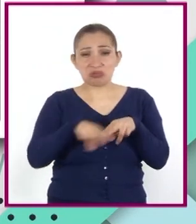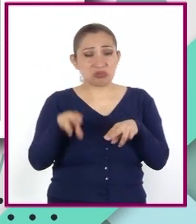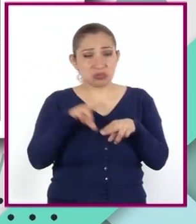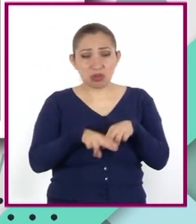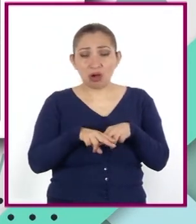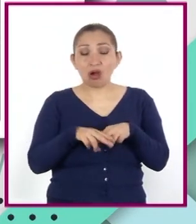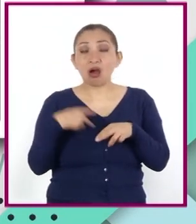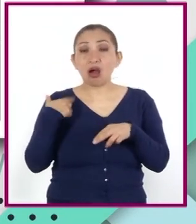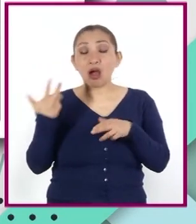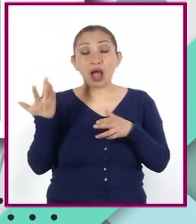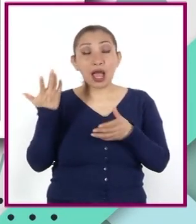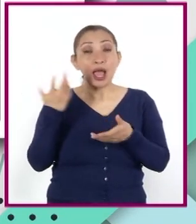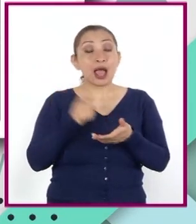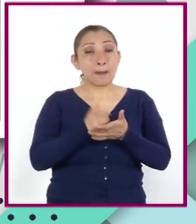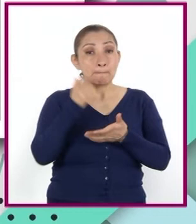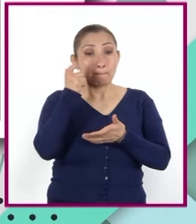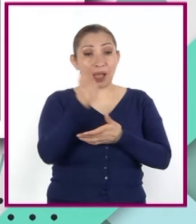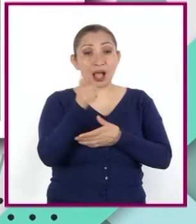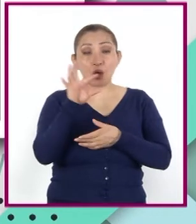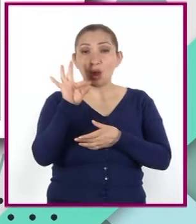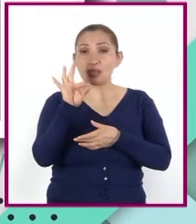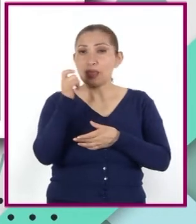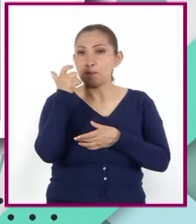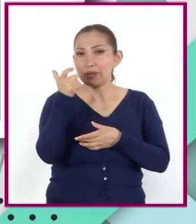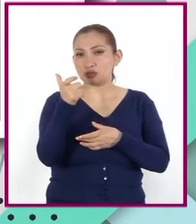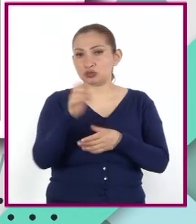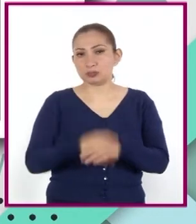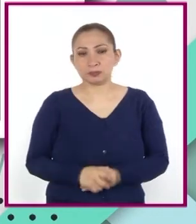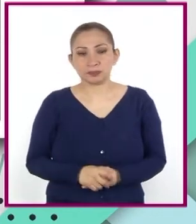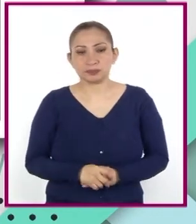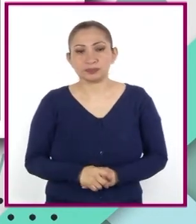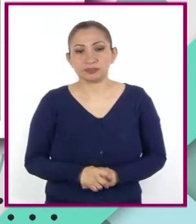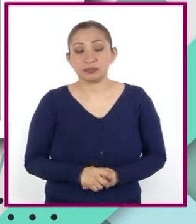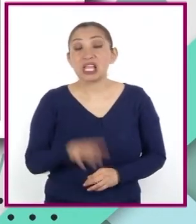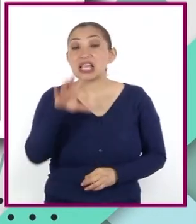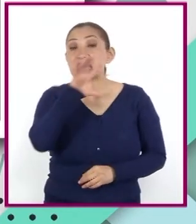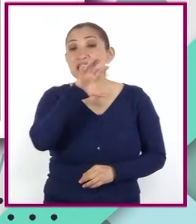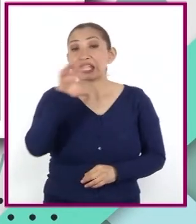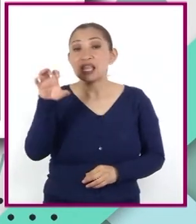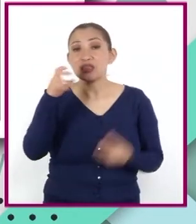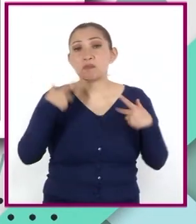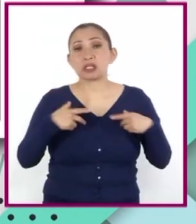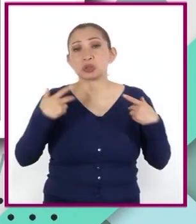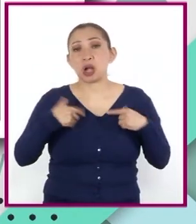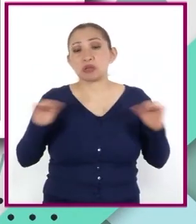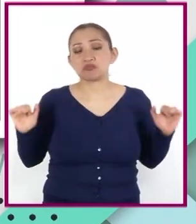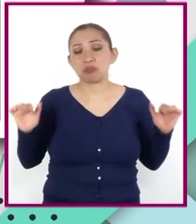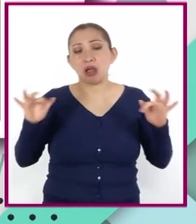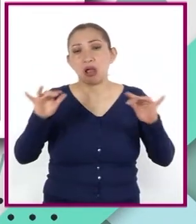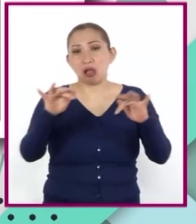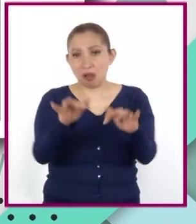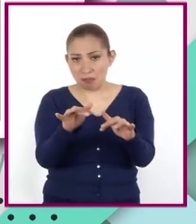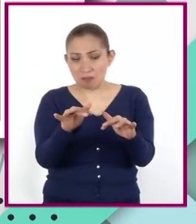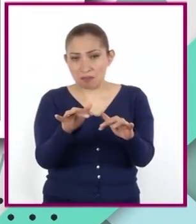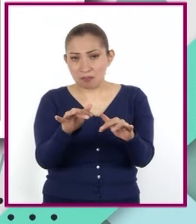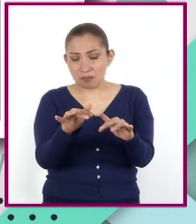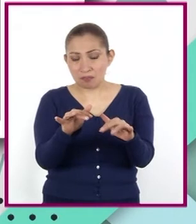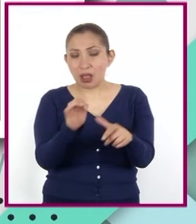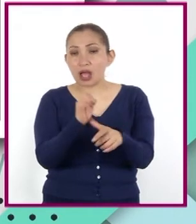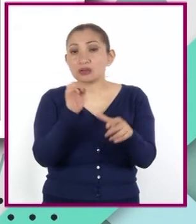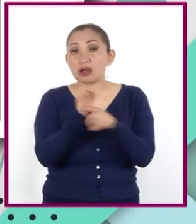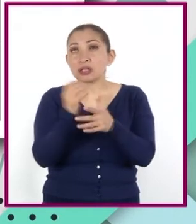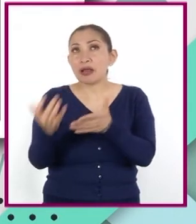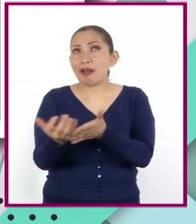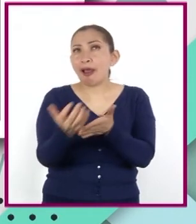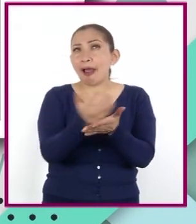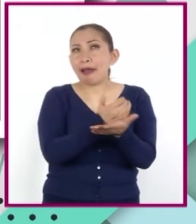tiene un costo de entrada de 40 pesos y 500 espectadores. Así que el ingreso